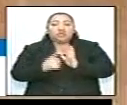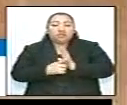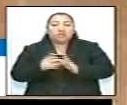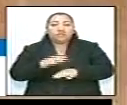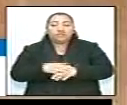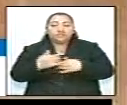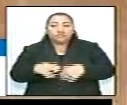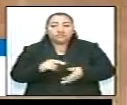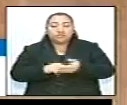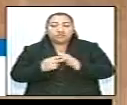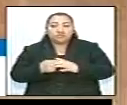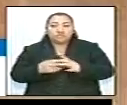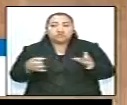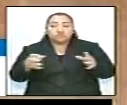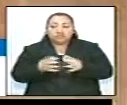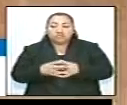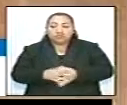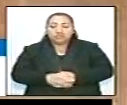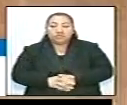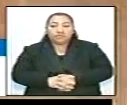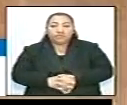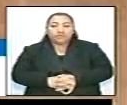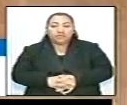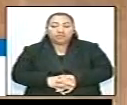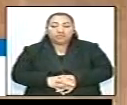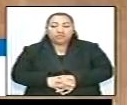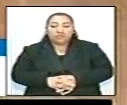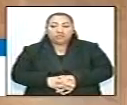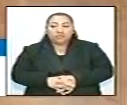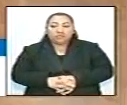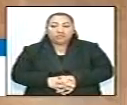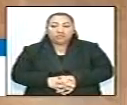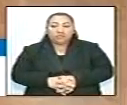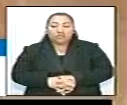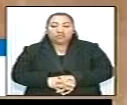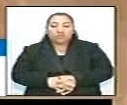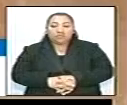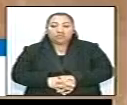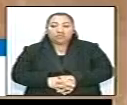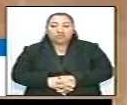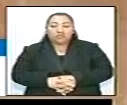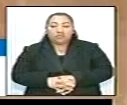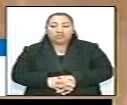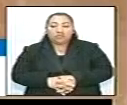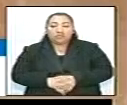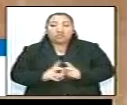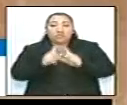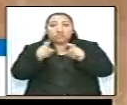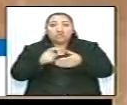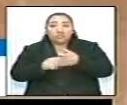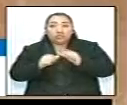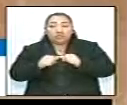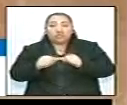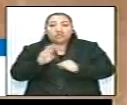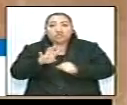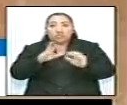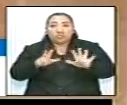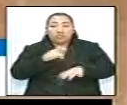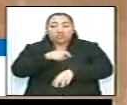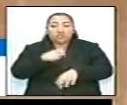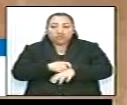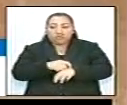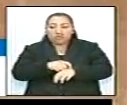sobre los que se van a debatir y posteriormente votar. Por lo que sugiero Sugiero que se mantenga el plazo de 48